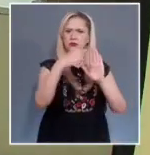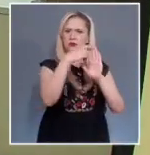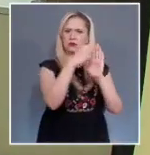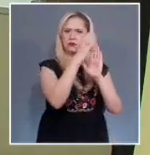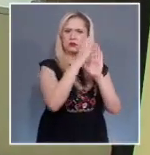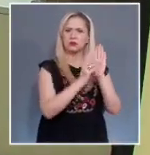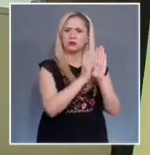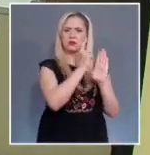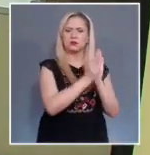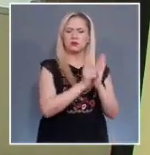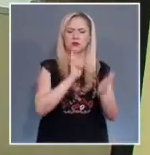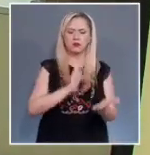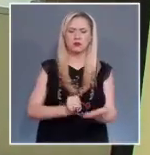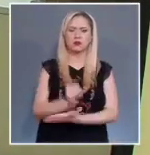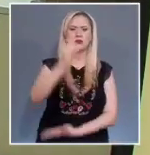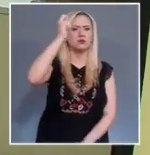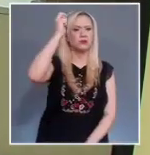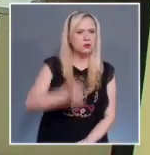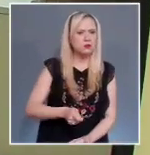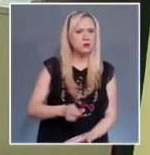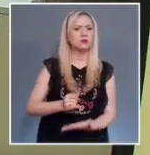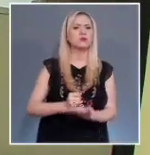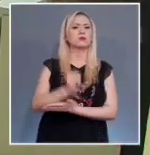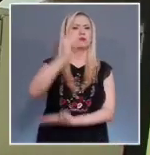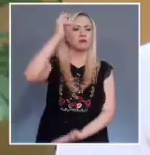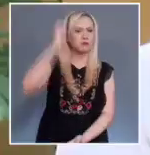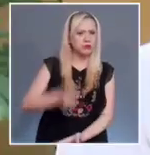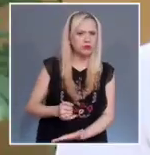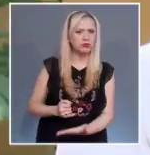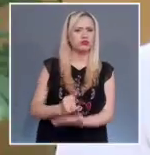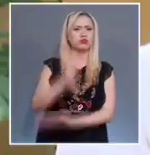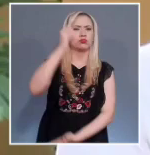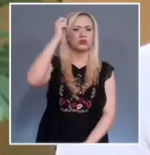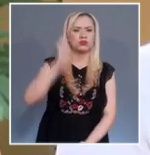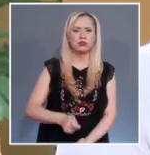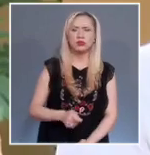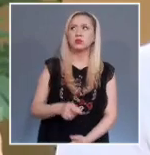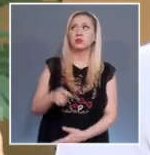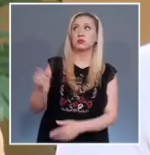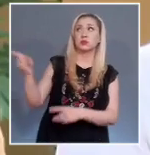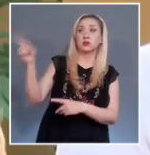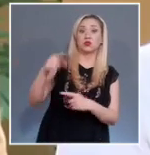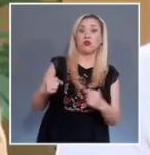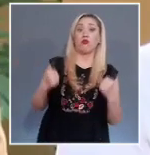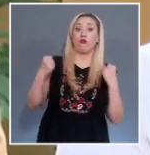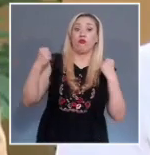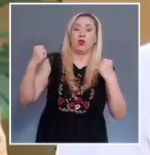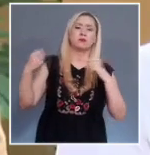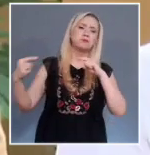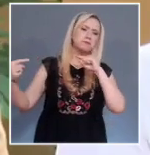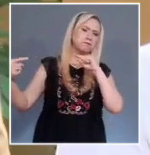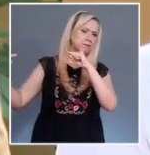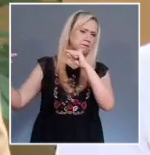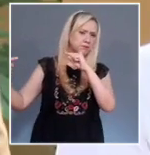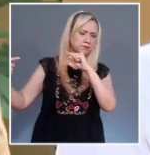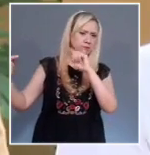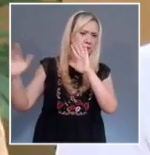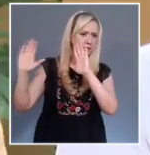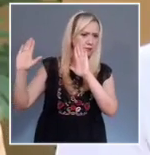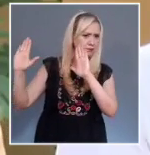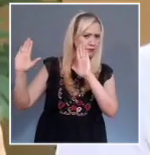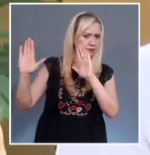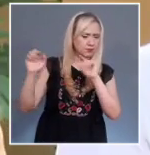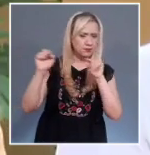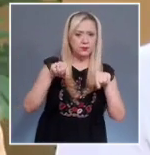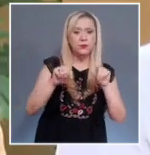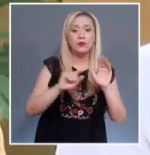sentencia a sentencia y enfrentando a los grupos de poder. Y justo esto implica también que la elección